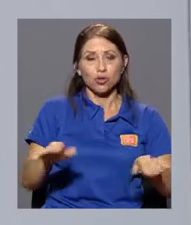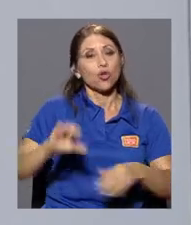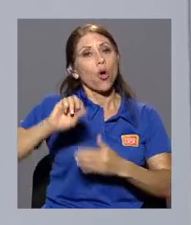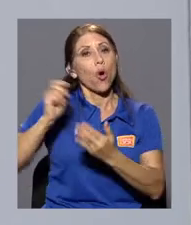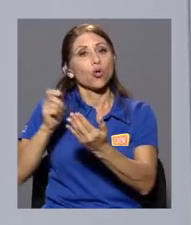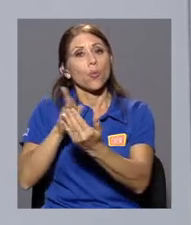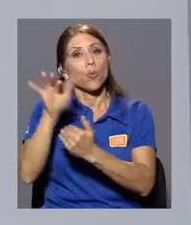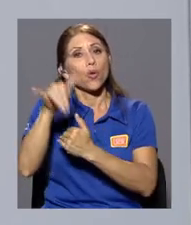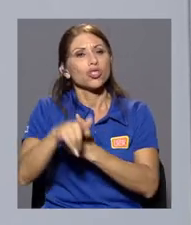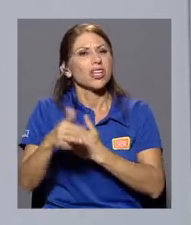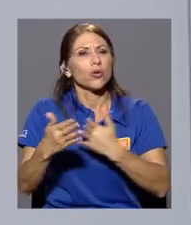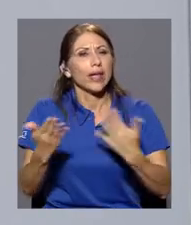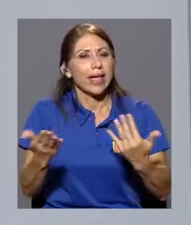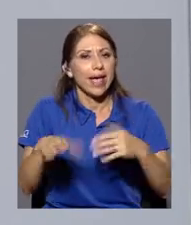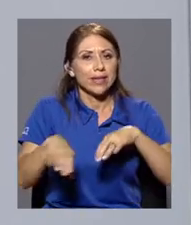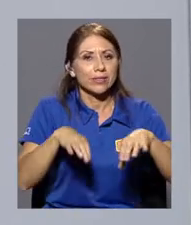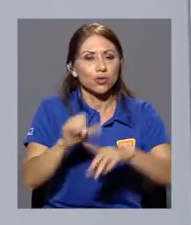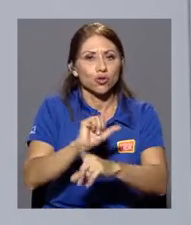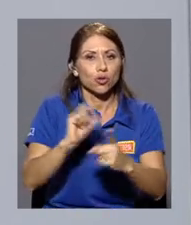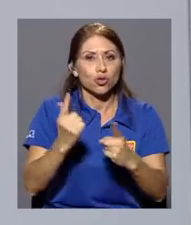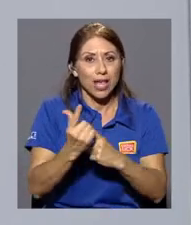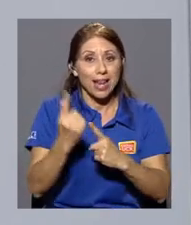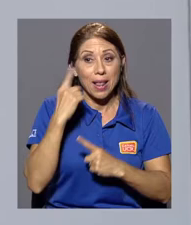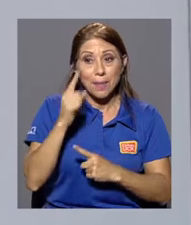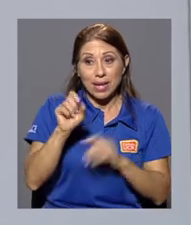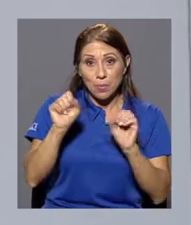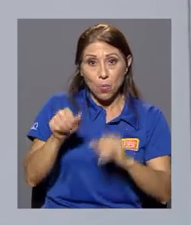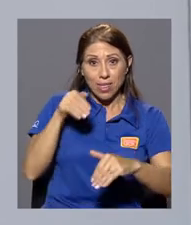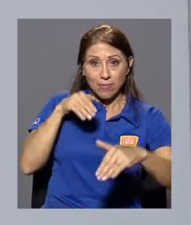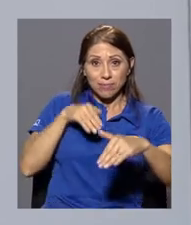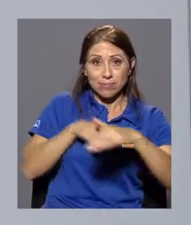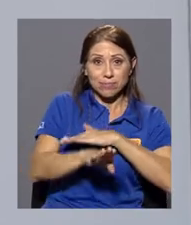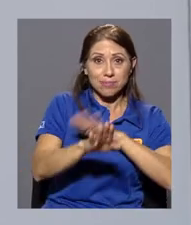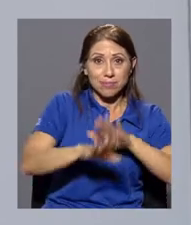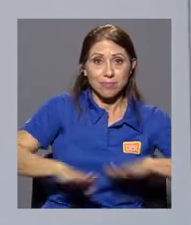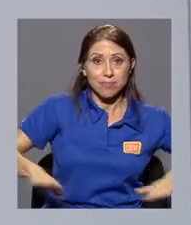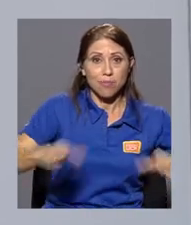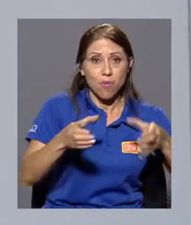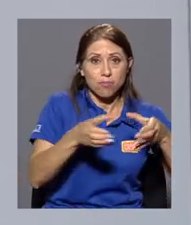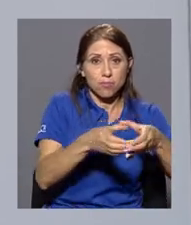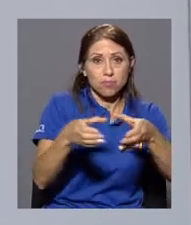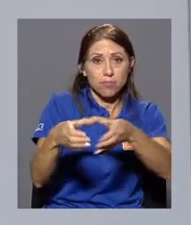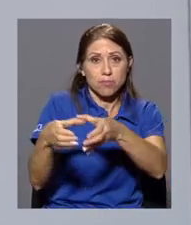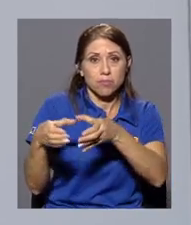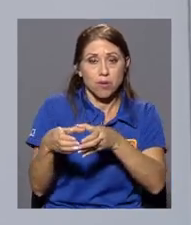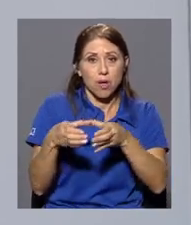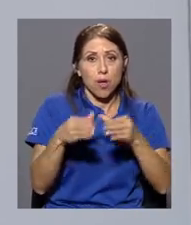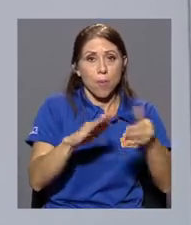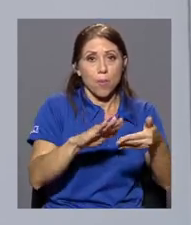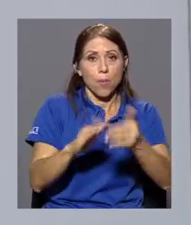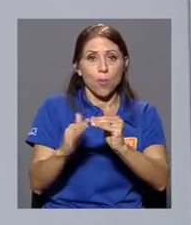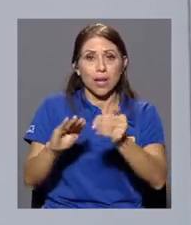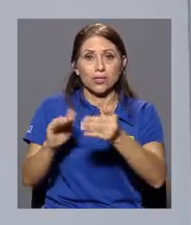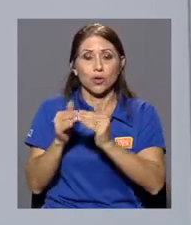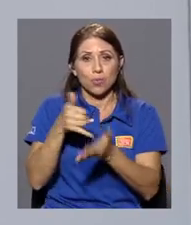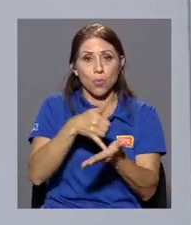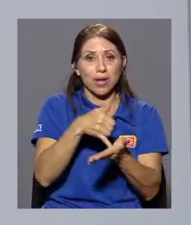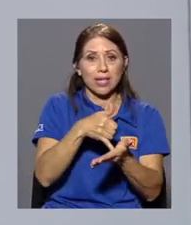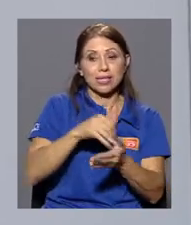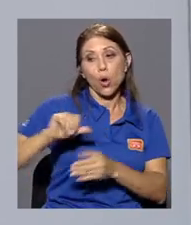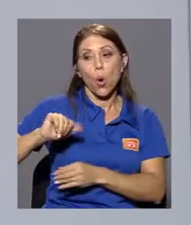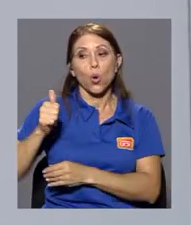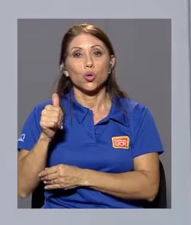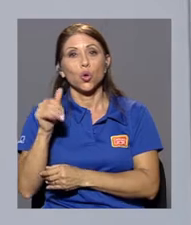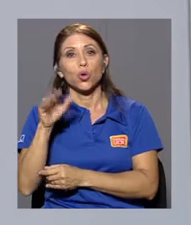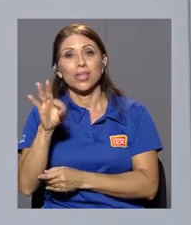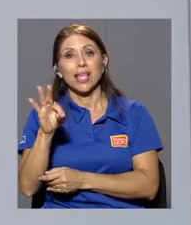social de equidad y accesibilidad, precisamente hacia poblaciones vulnerables también de la comunidad. Otro TCU, Educar, que